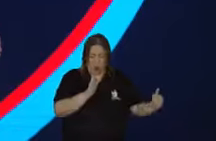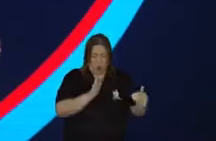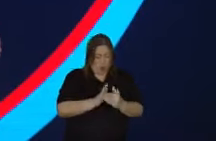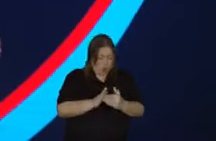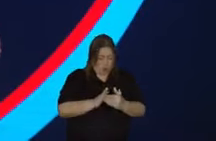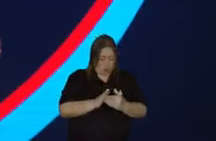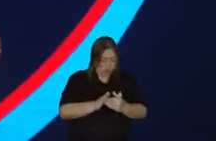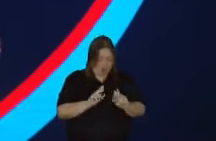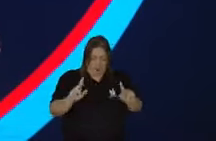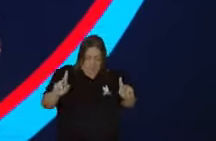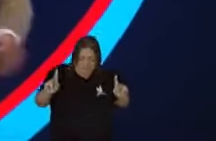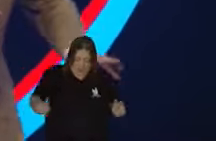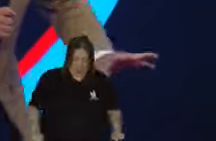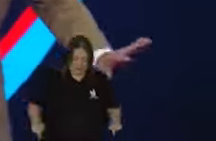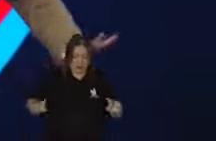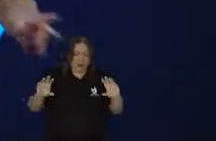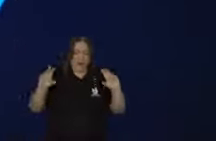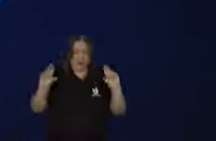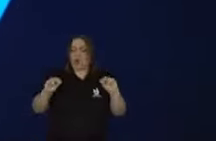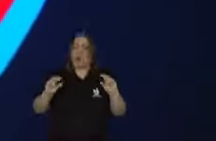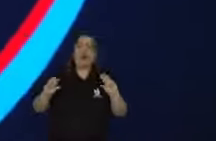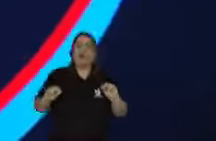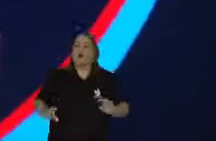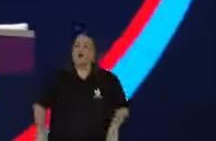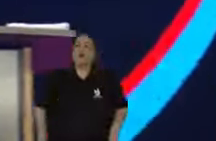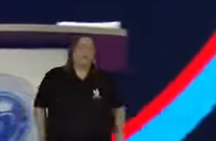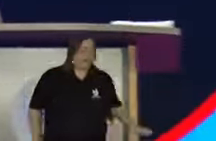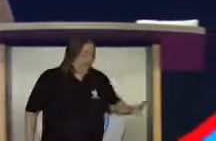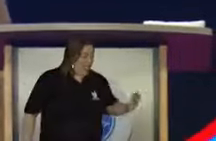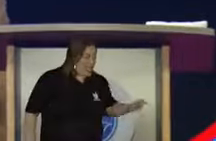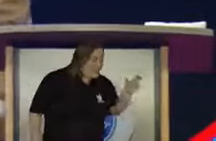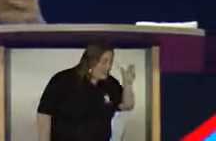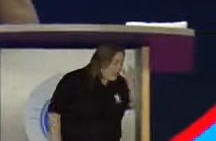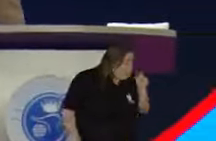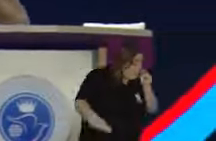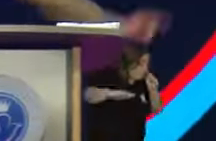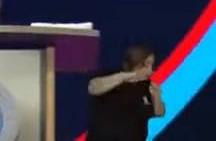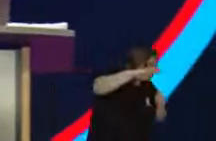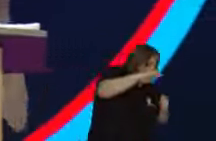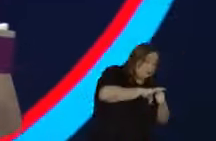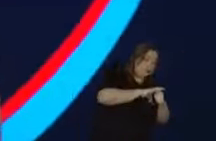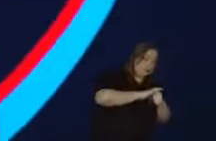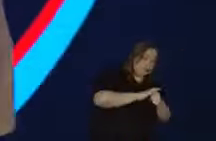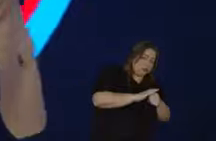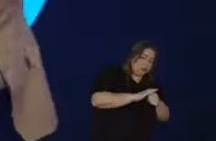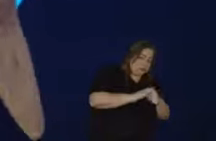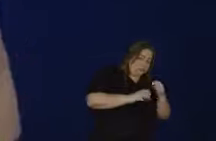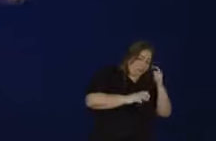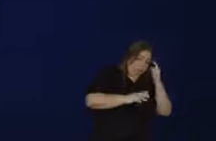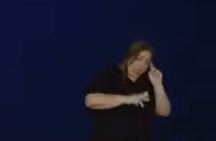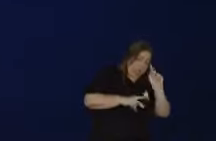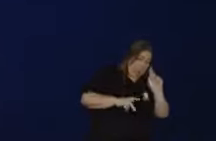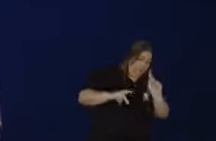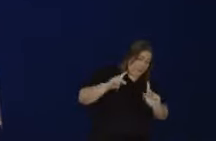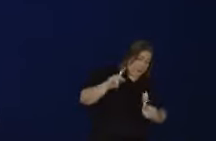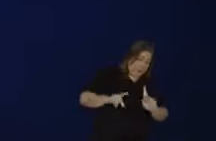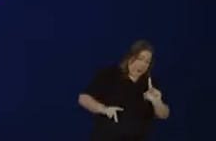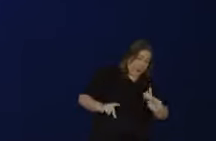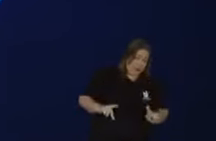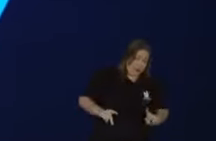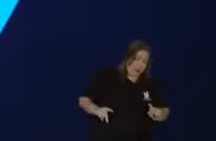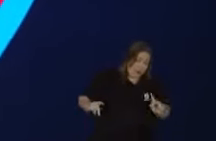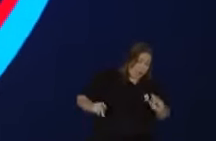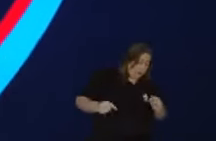seres humanos. Así que el diablo se esconde, se disimula para que nadie lo combata, nadie lo confronte a